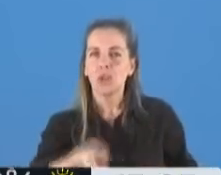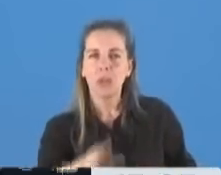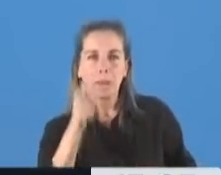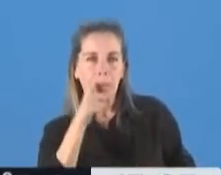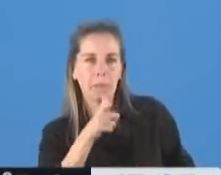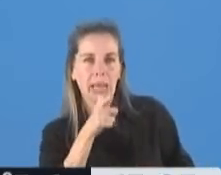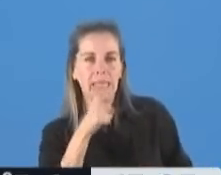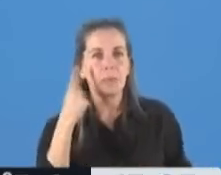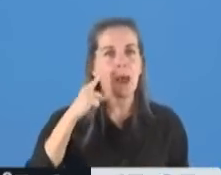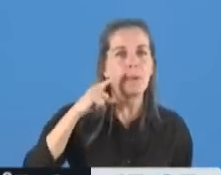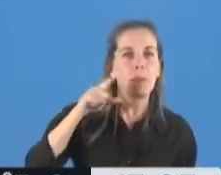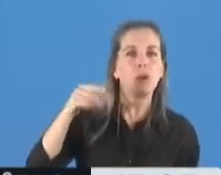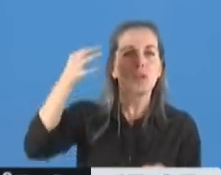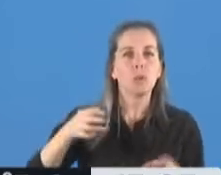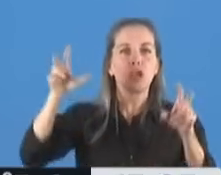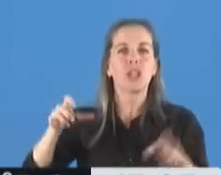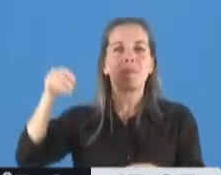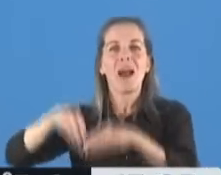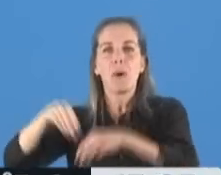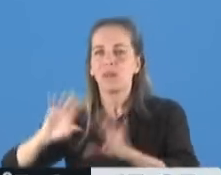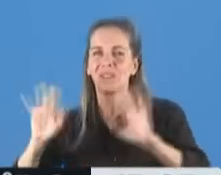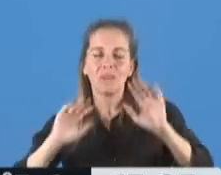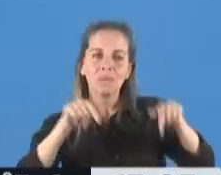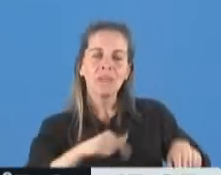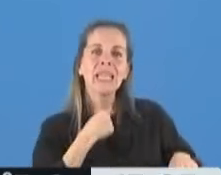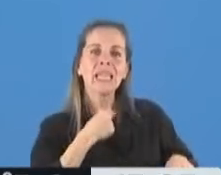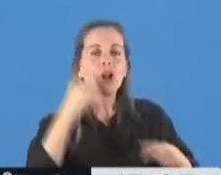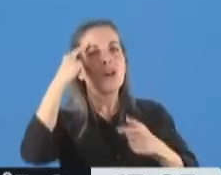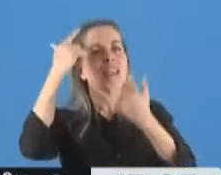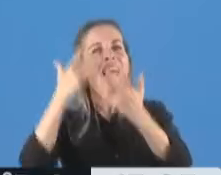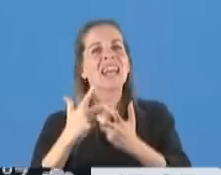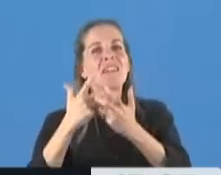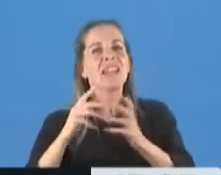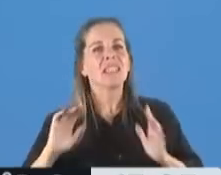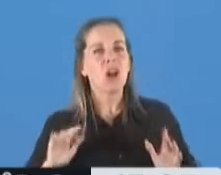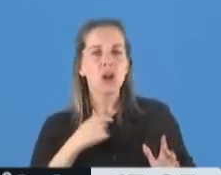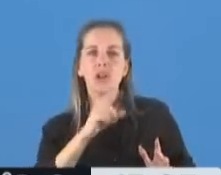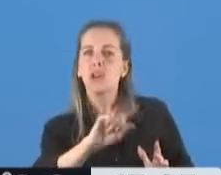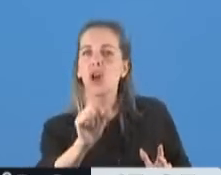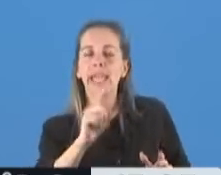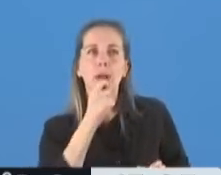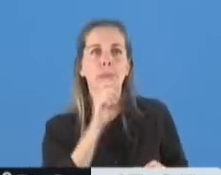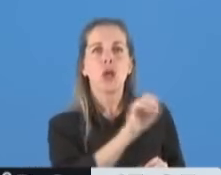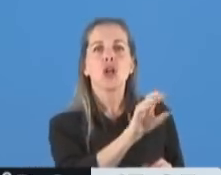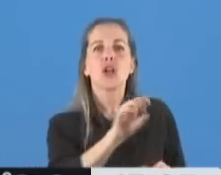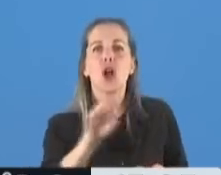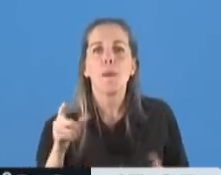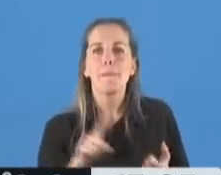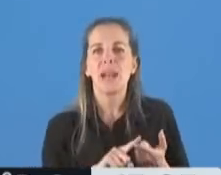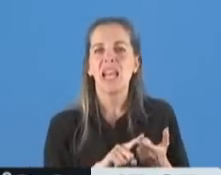lo quiero quiero plantearlo más en tono reflexivo. No quiero ni hacer nombres,